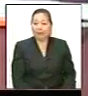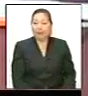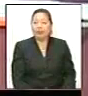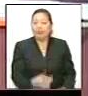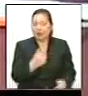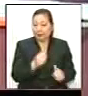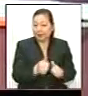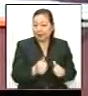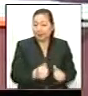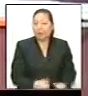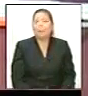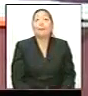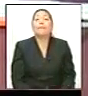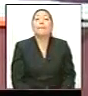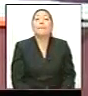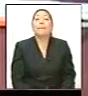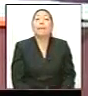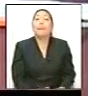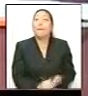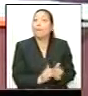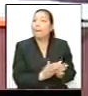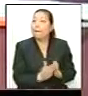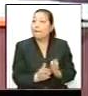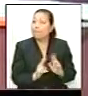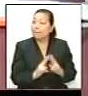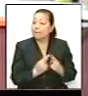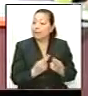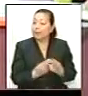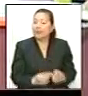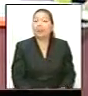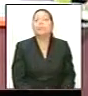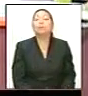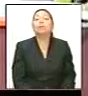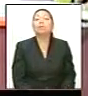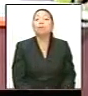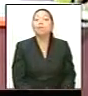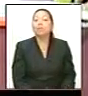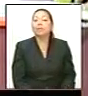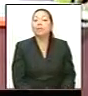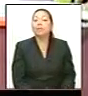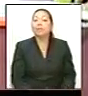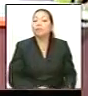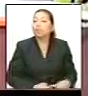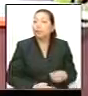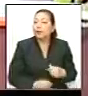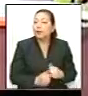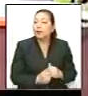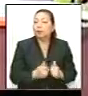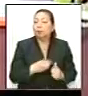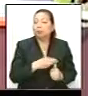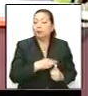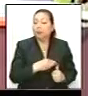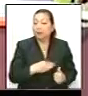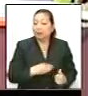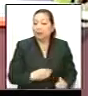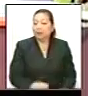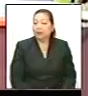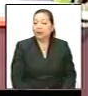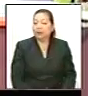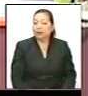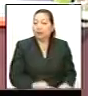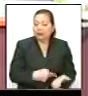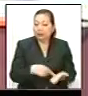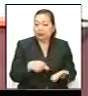imagen. Independientemente de la presente sesión, se le remitirá al ministro, que deberá